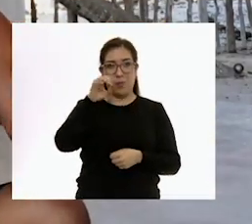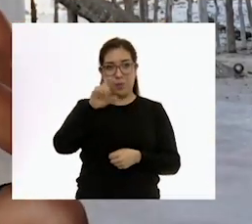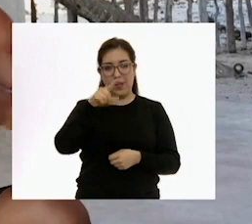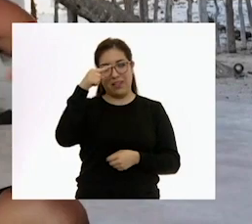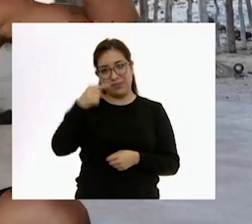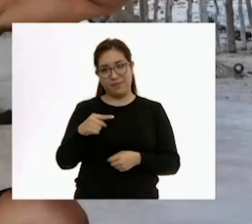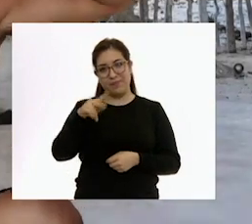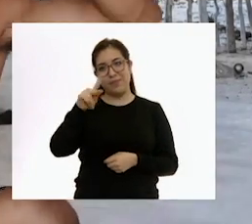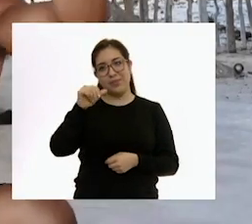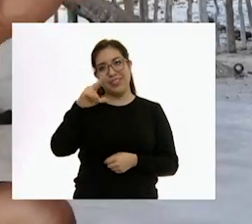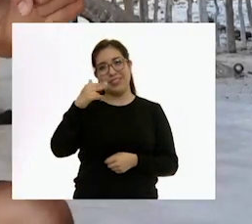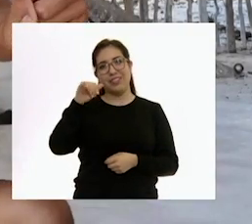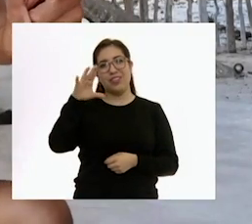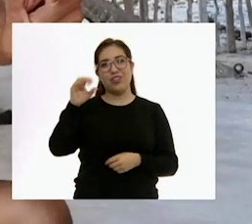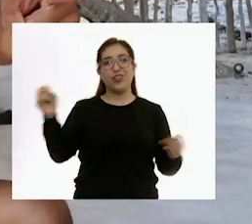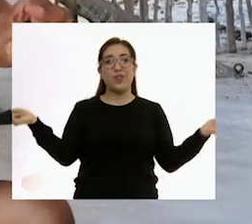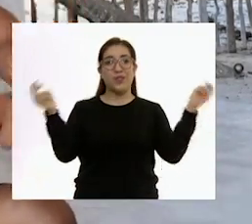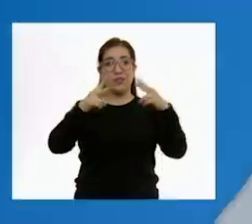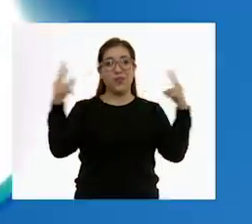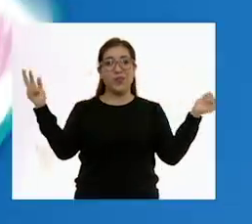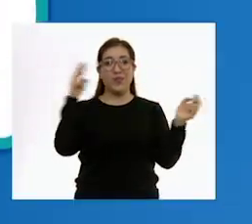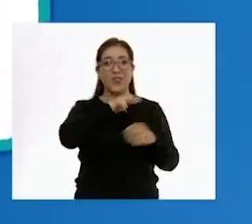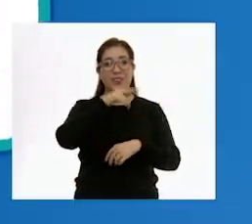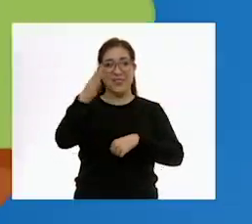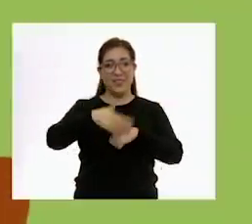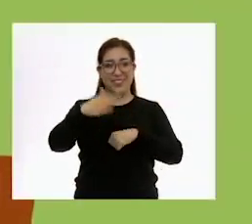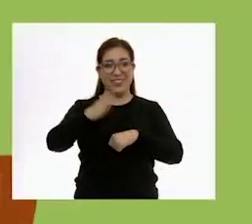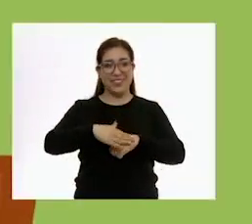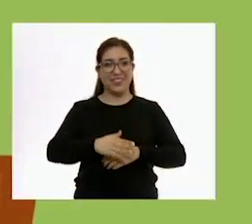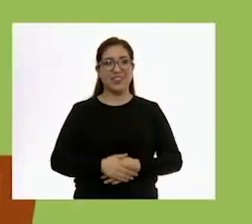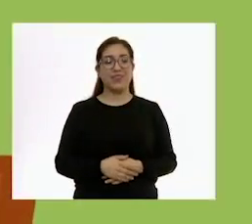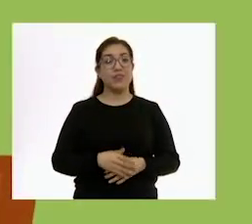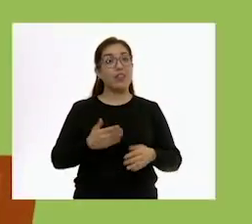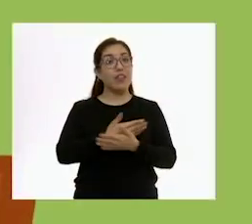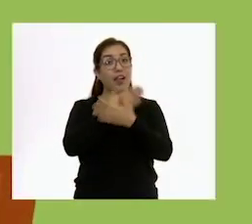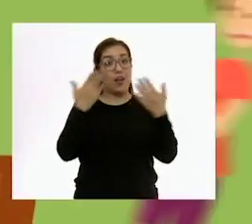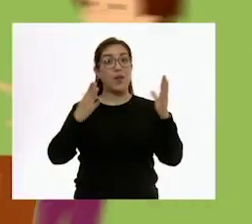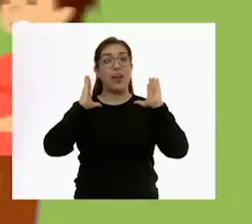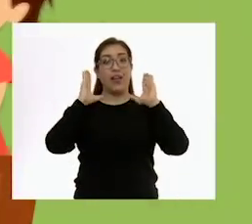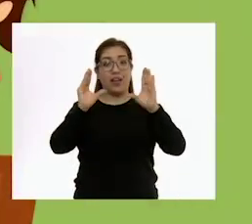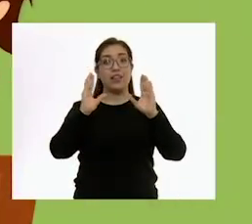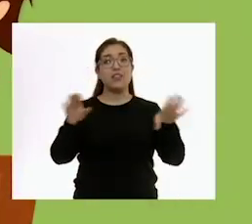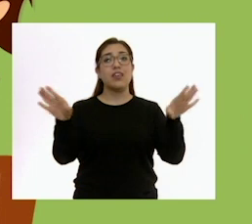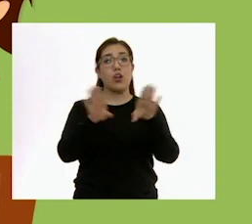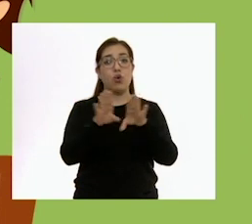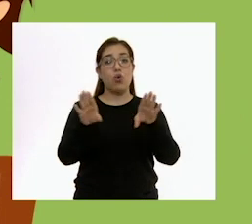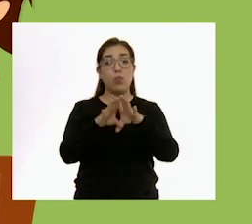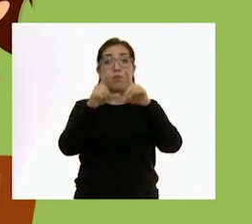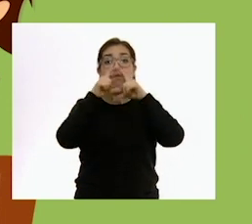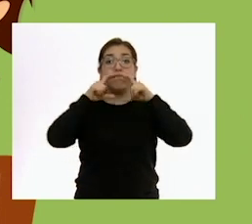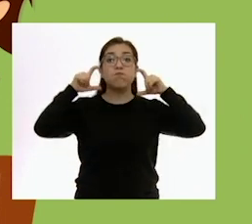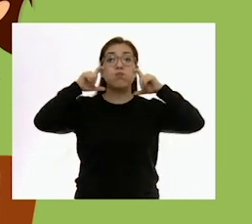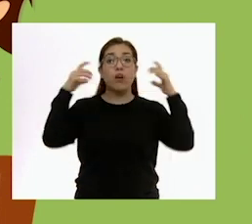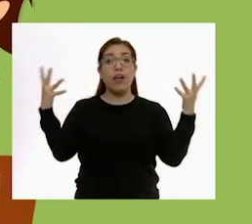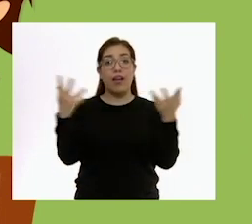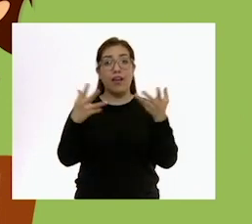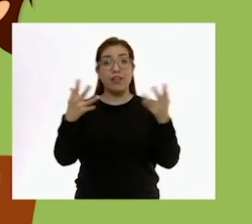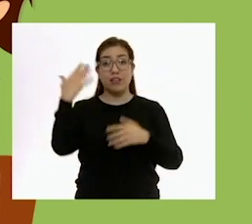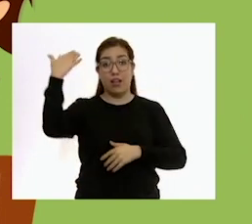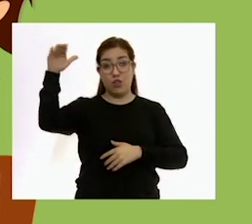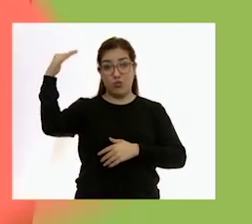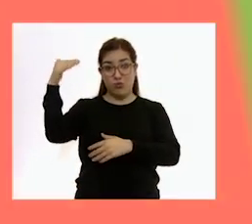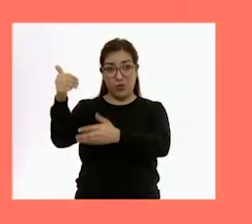bajo Pacheco Hasta la próxima Te enseñaremos enseñaremos Como armar un cubrebocas Con ayuda de un adulto